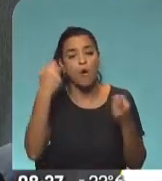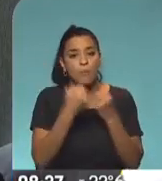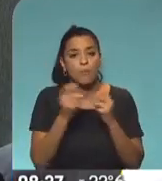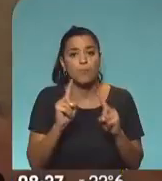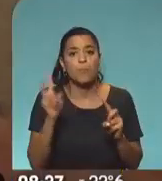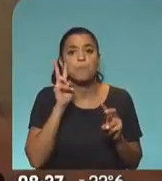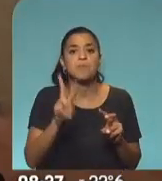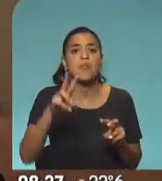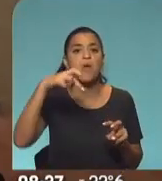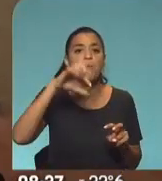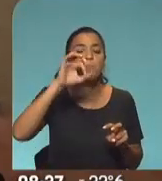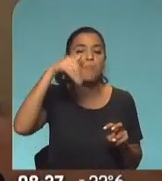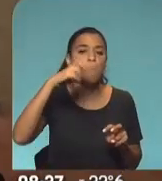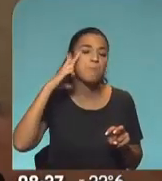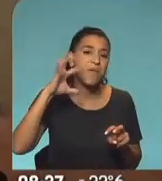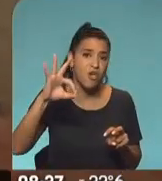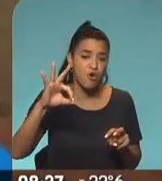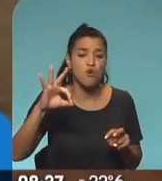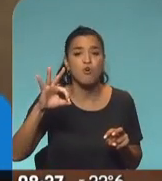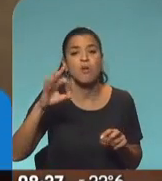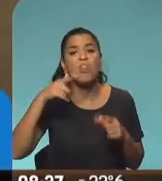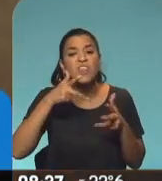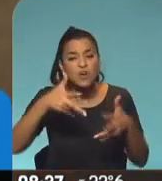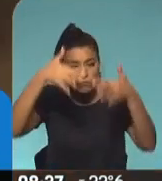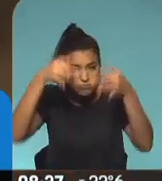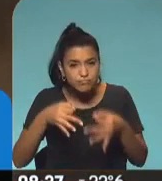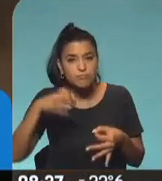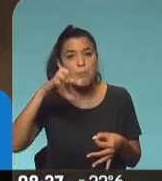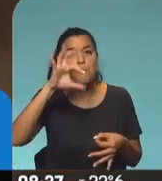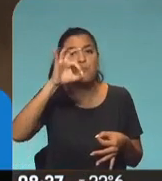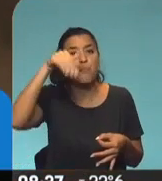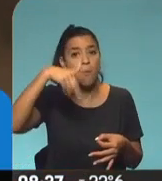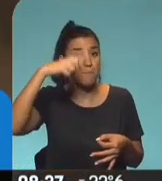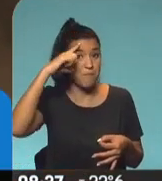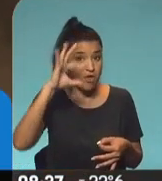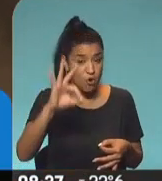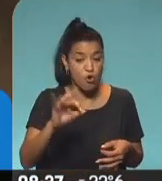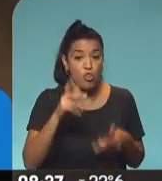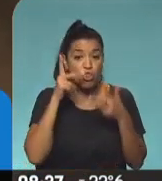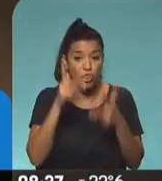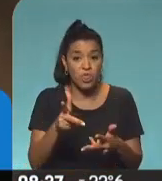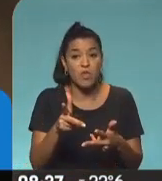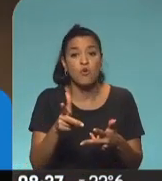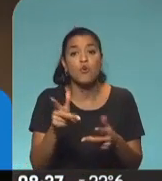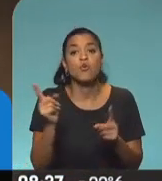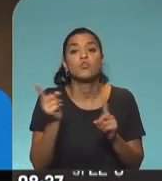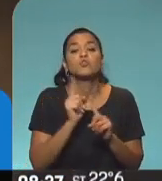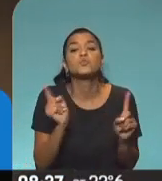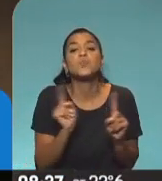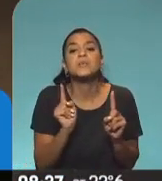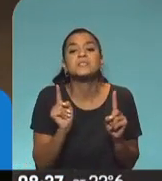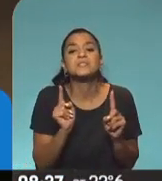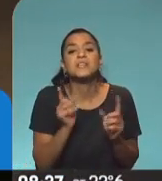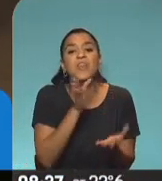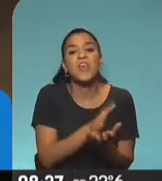mirada de Pompeo, ¿no? Pompeo dijo exactamente que no encuadrarían dentro